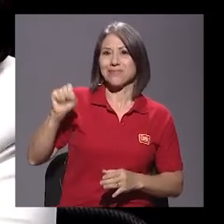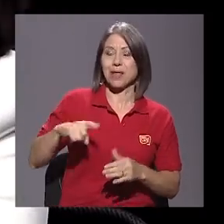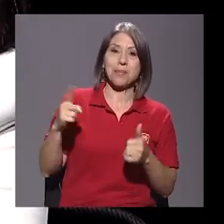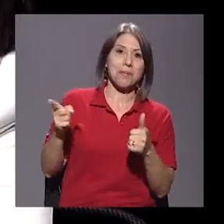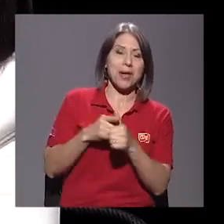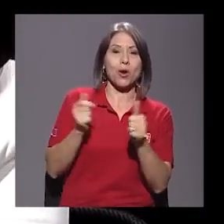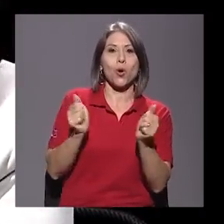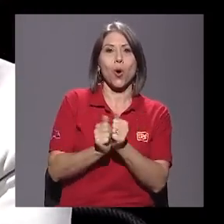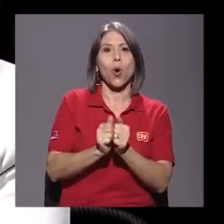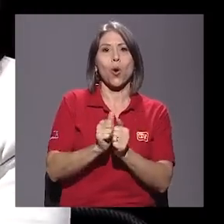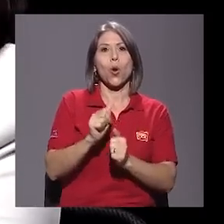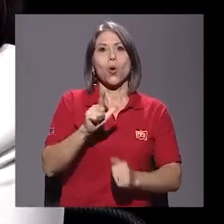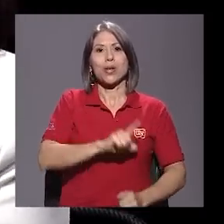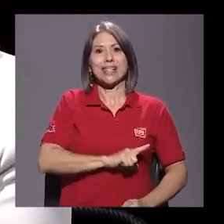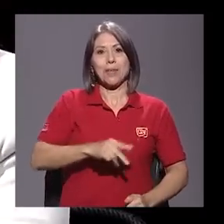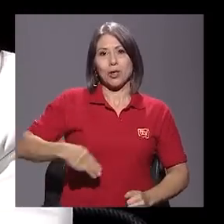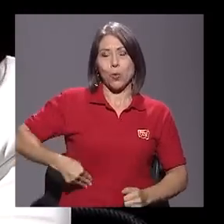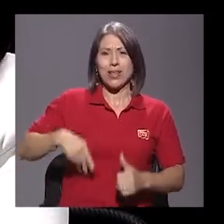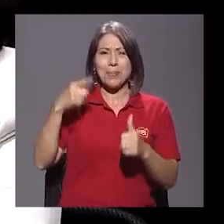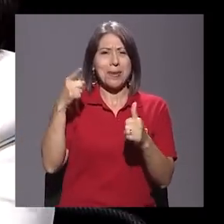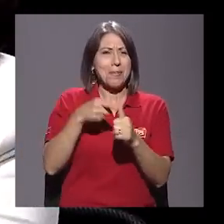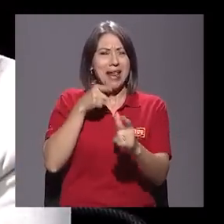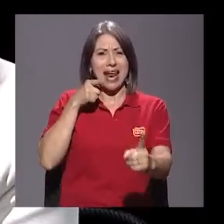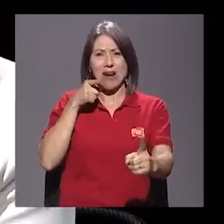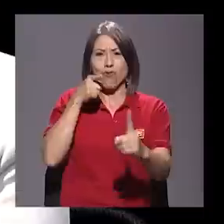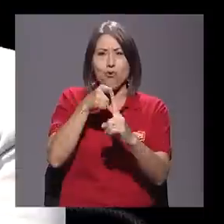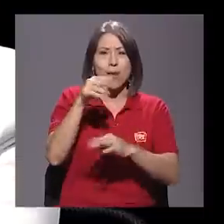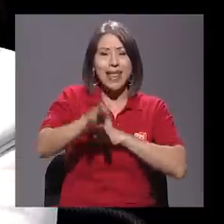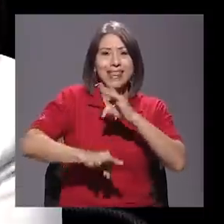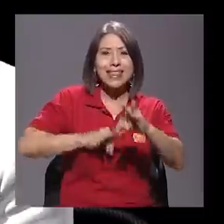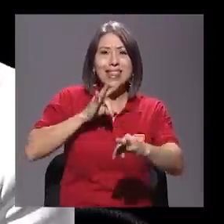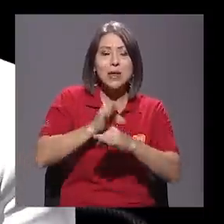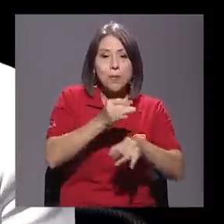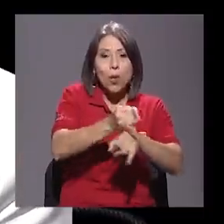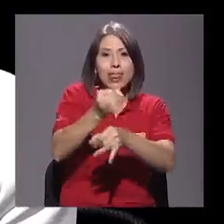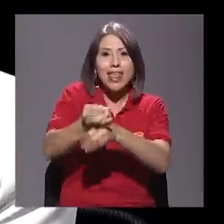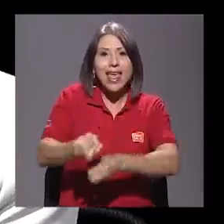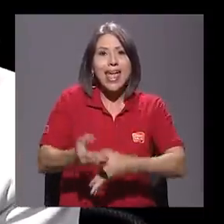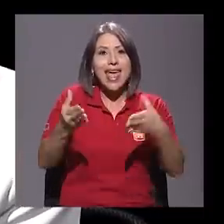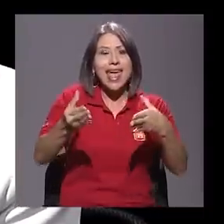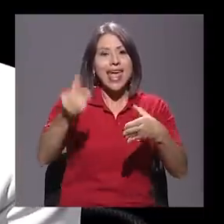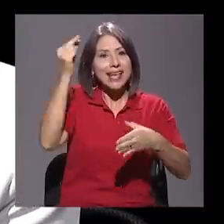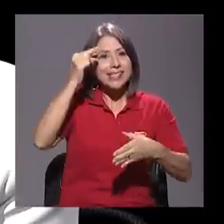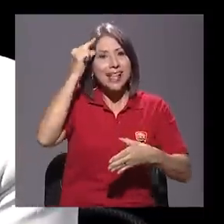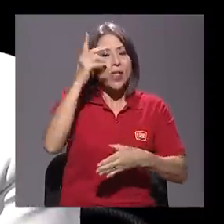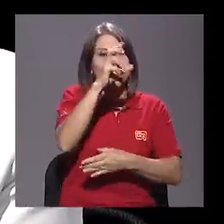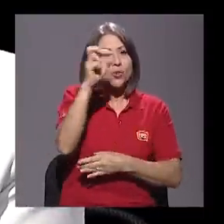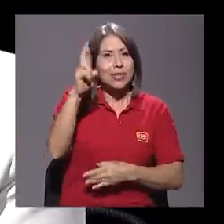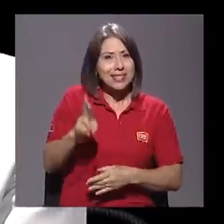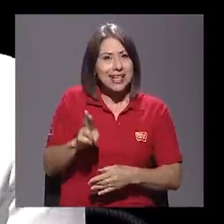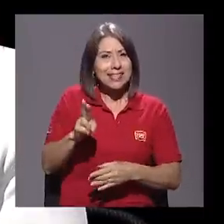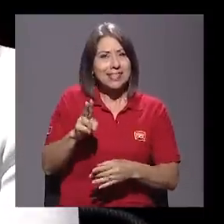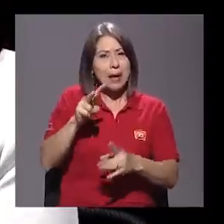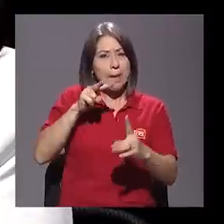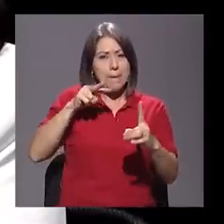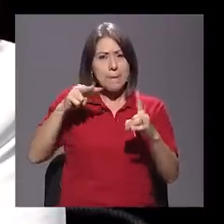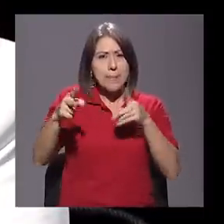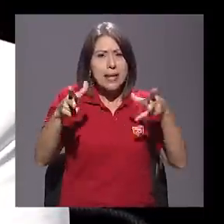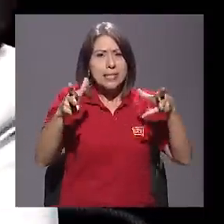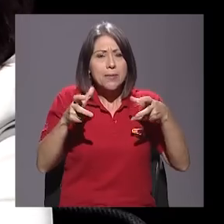que ahí marca una nueva ruta de tipo de Estado, de percepción y objetivos de Estado costarricense. Que